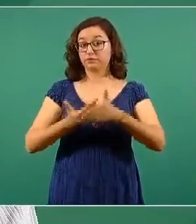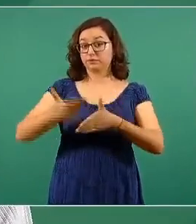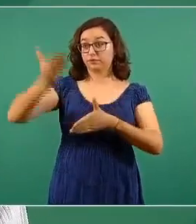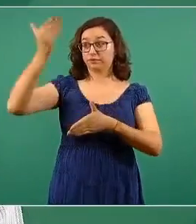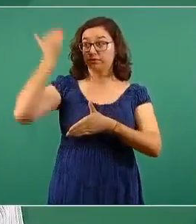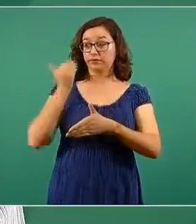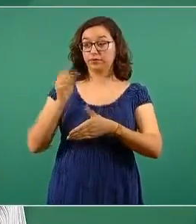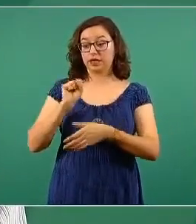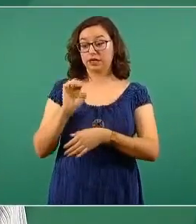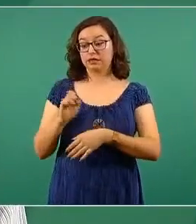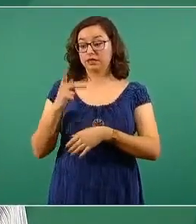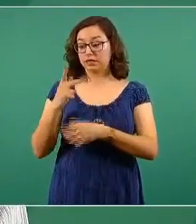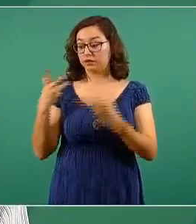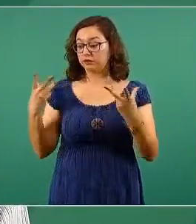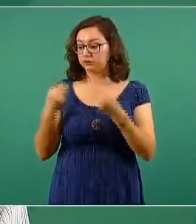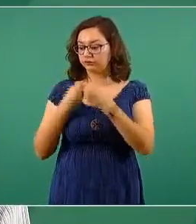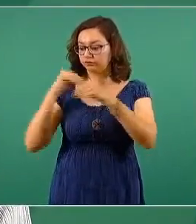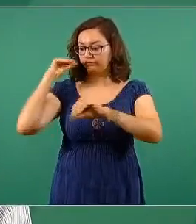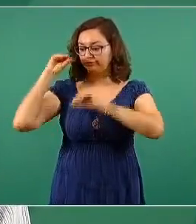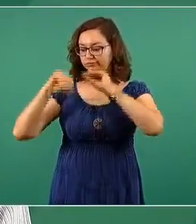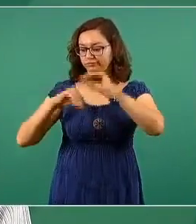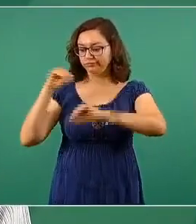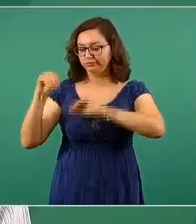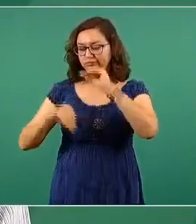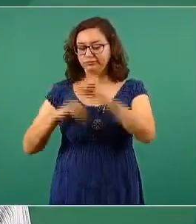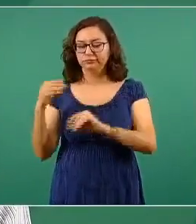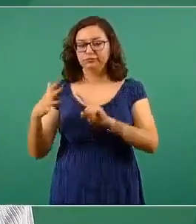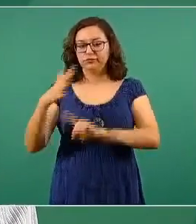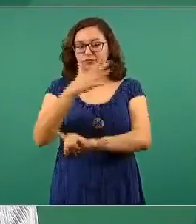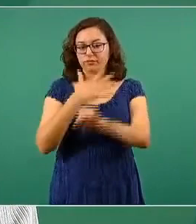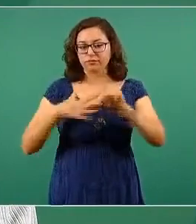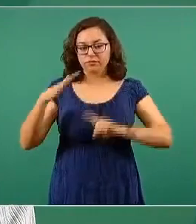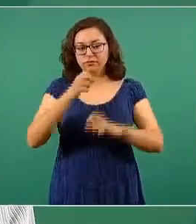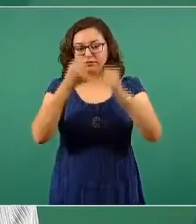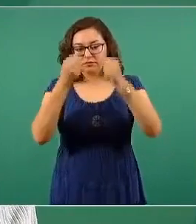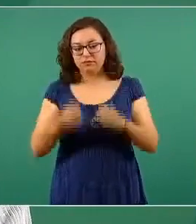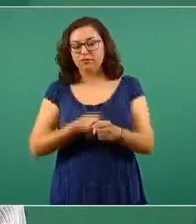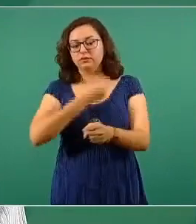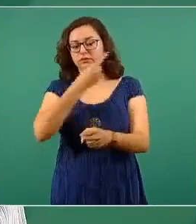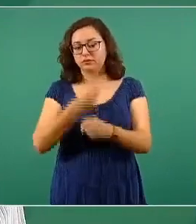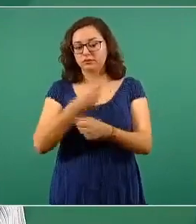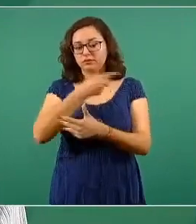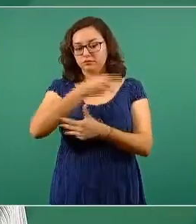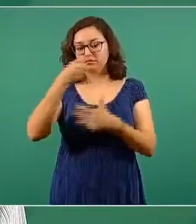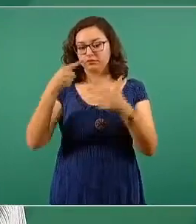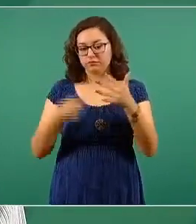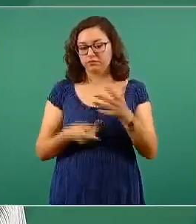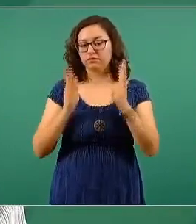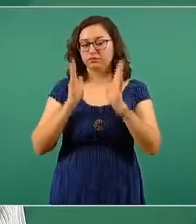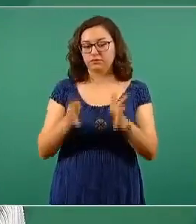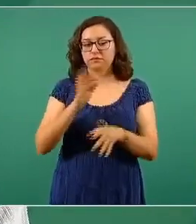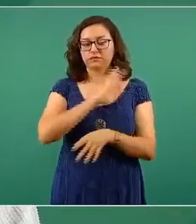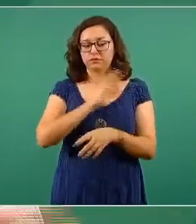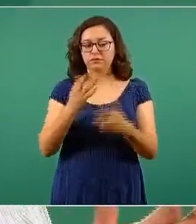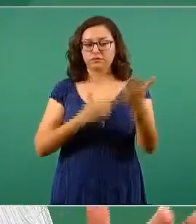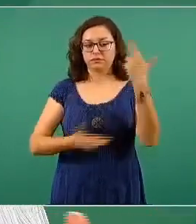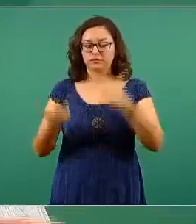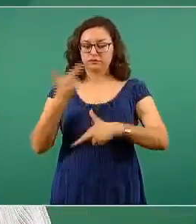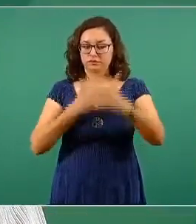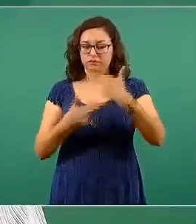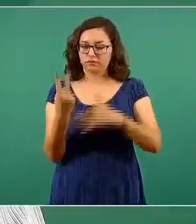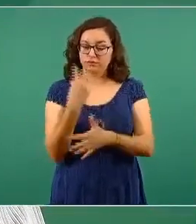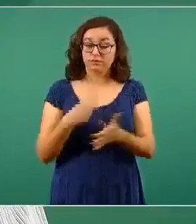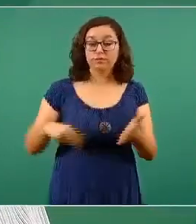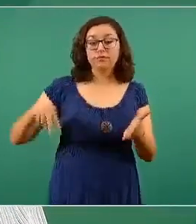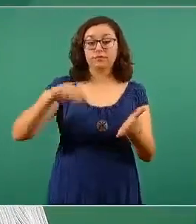todos estos elementos de seguridad con los que se debe de contar para entonces decir puedo regresar a clases presenciales. Recordemos que las